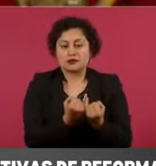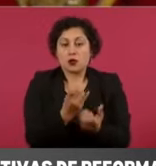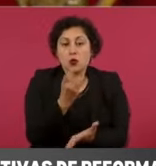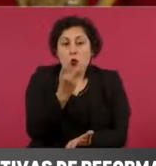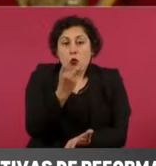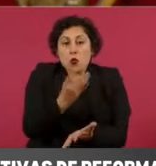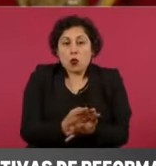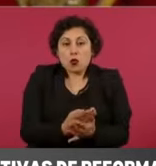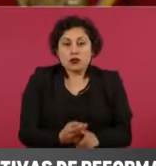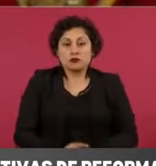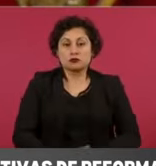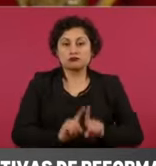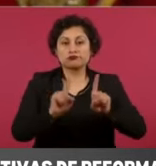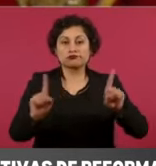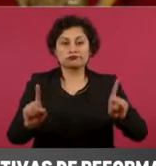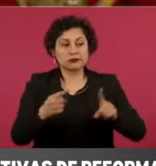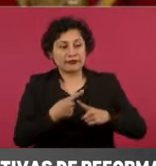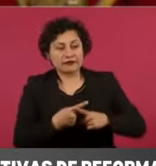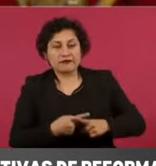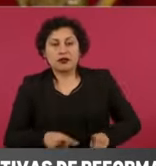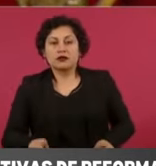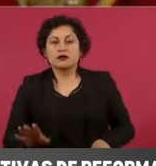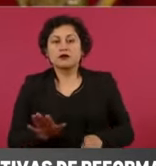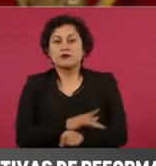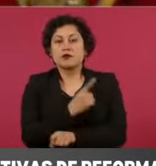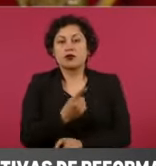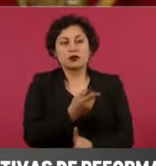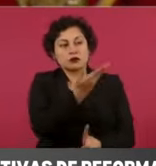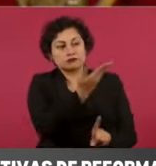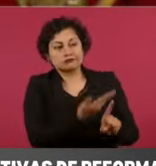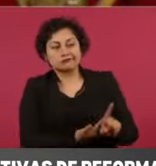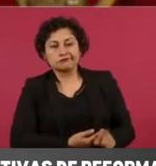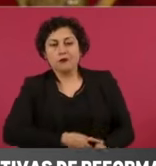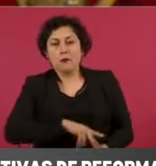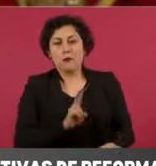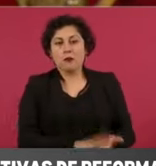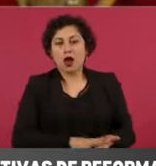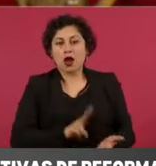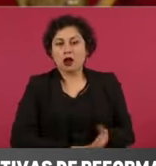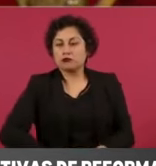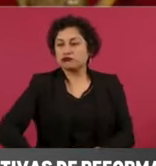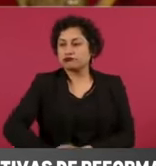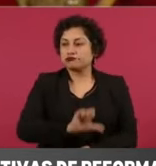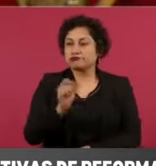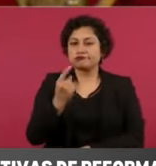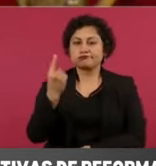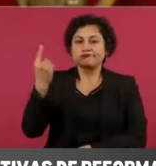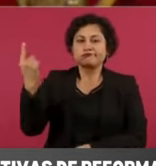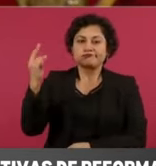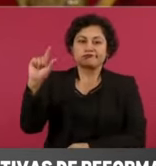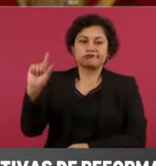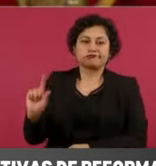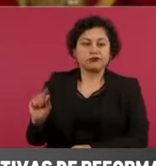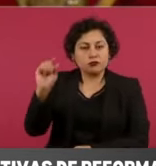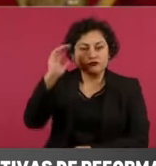virtud. Y algo verdaderamente visionario de este